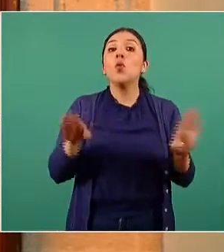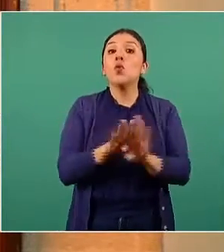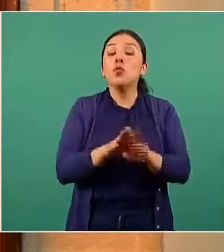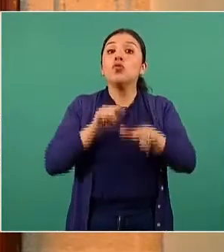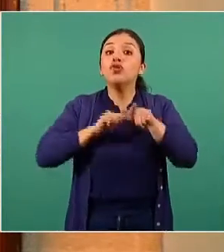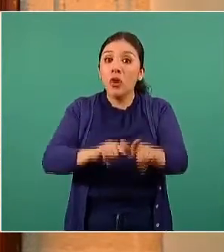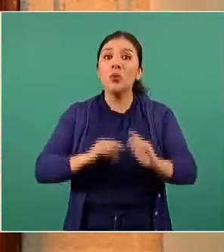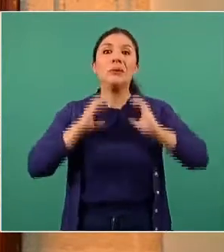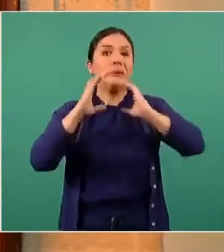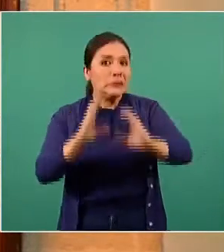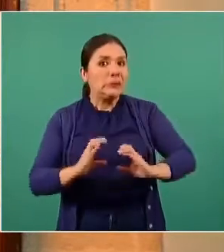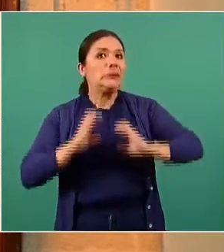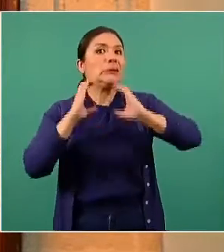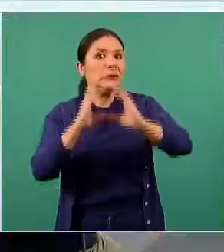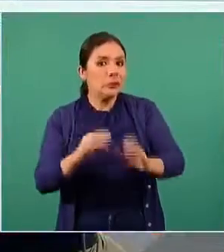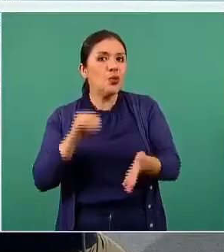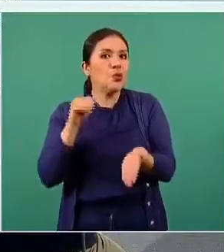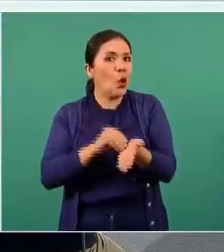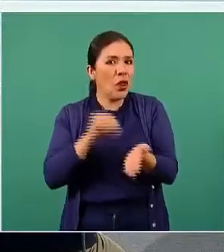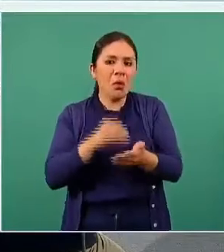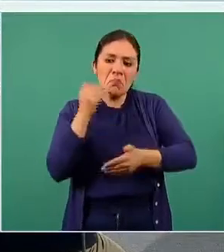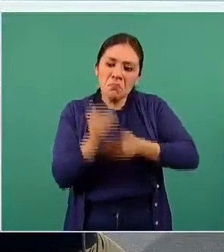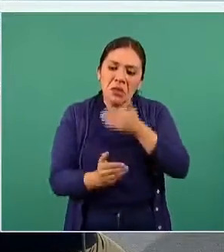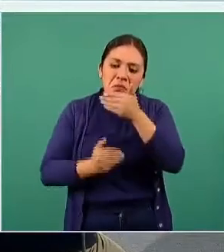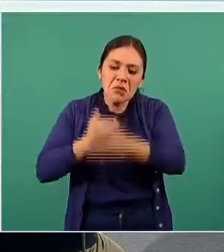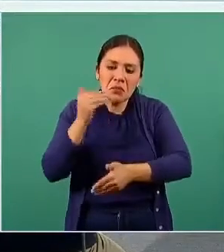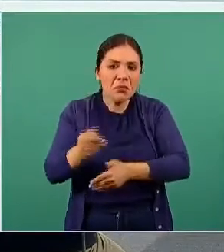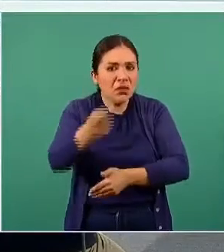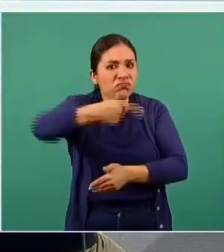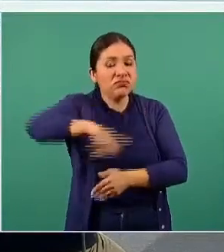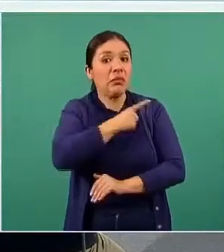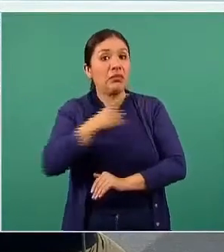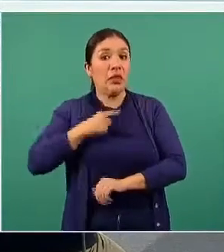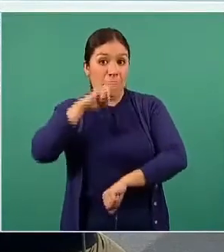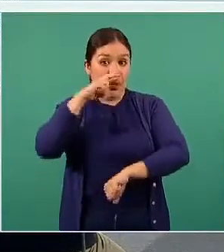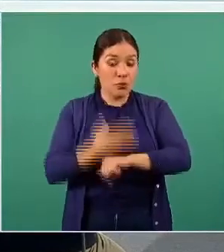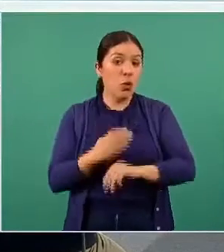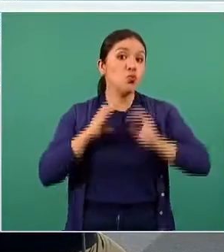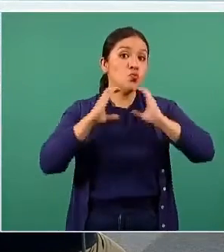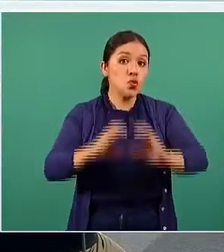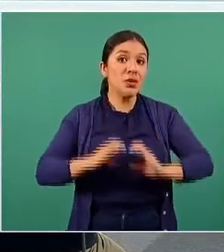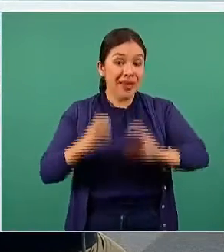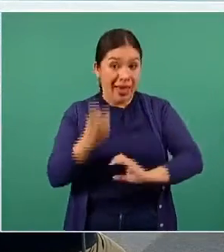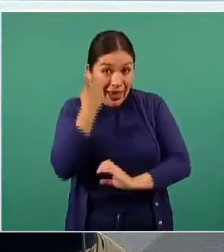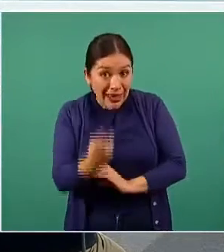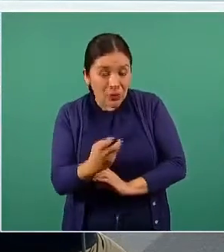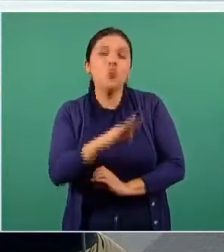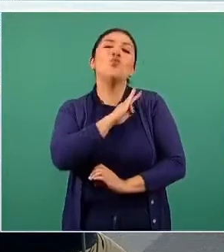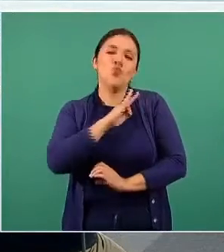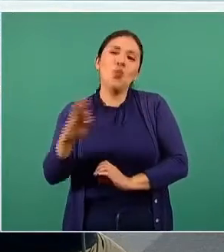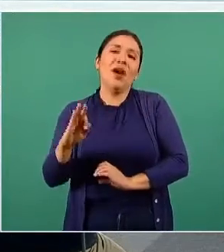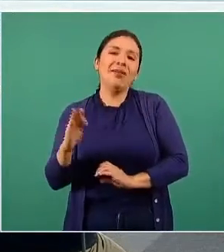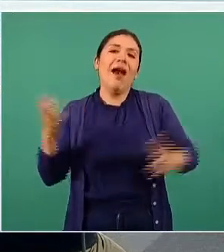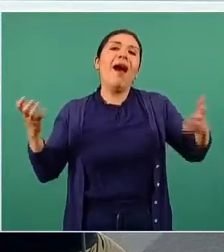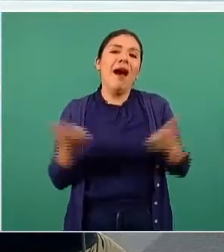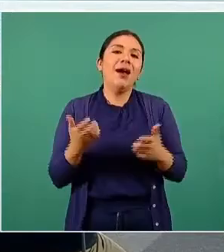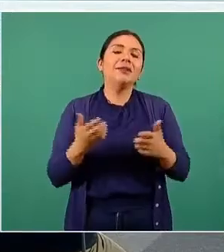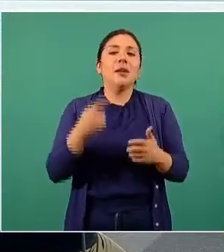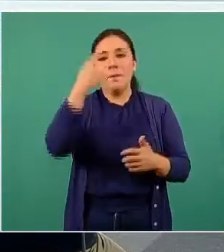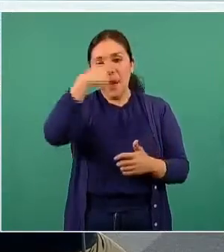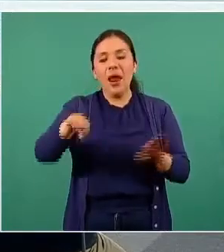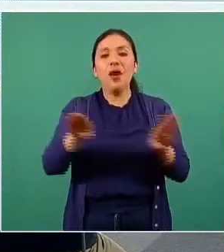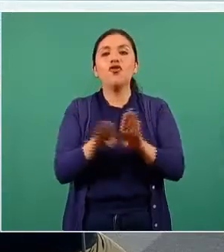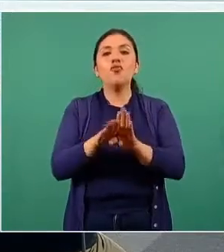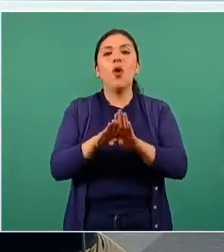de prevención se mantengan y cada uno de nosotros las estemos implementando, es que podremos estar logrando esta